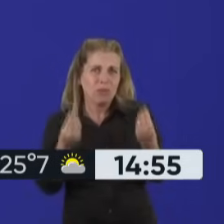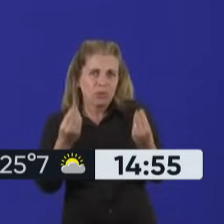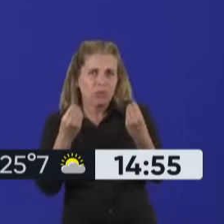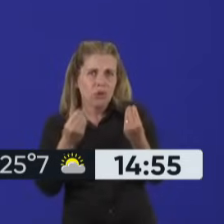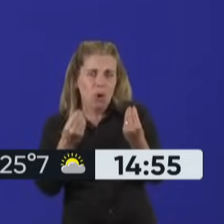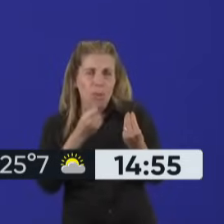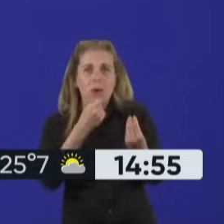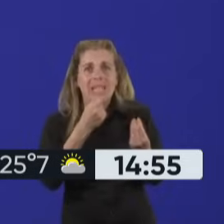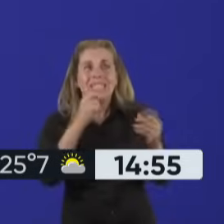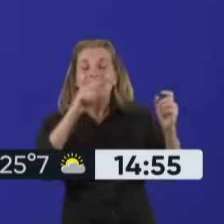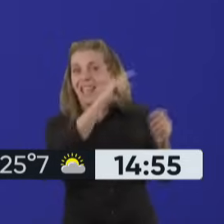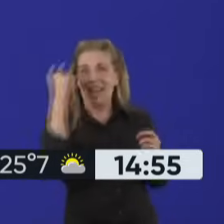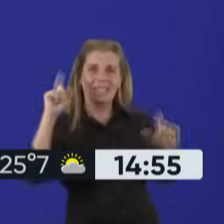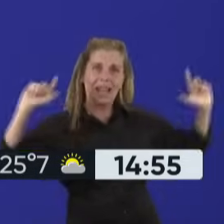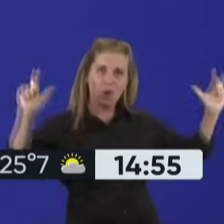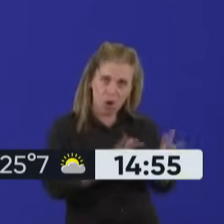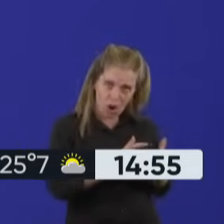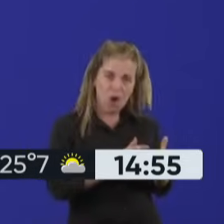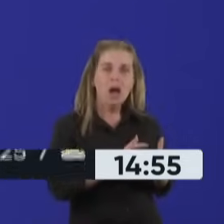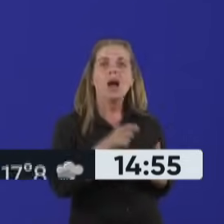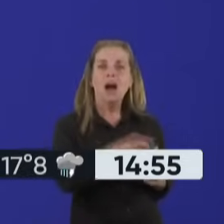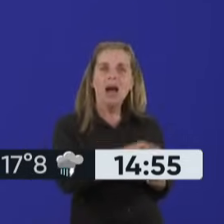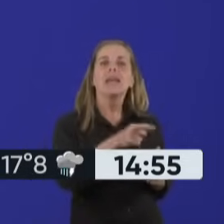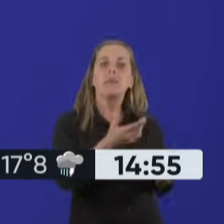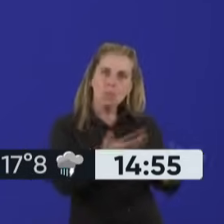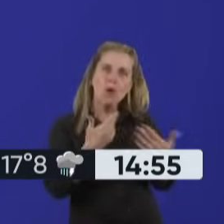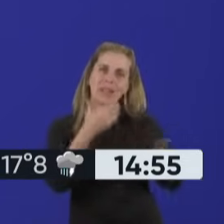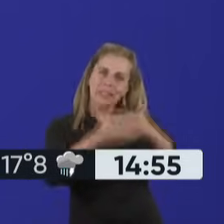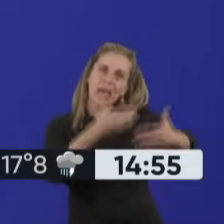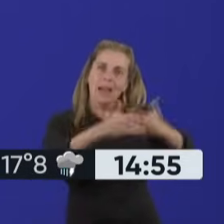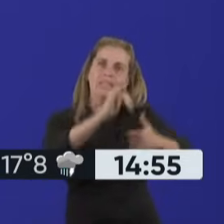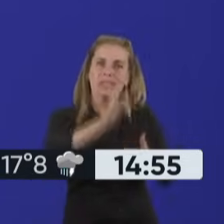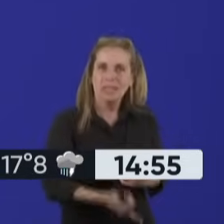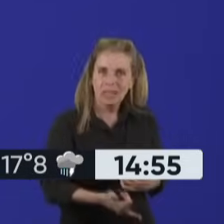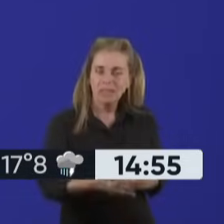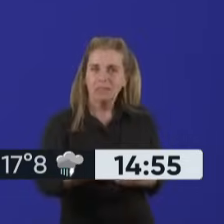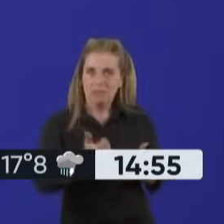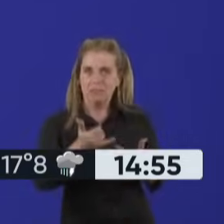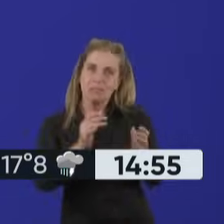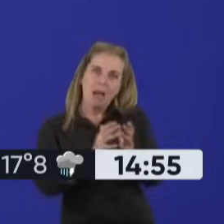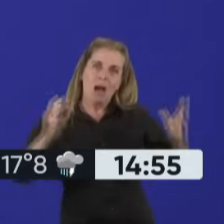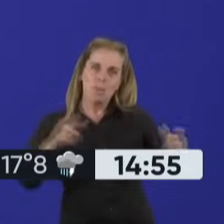la reducción del Estado, probablemente la tasa de crecimiento sea más alta.